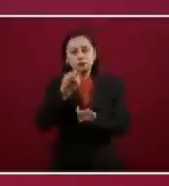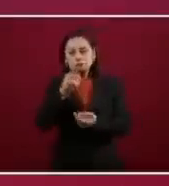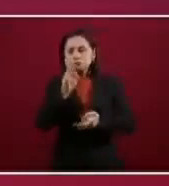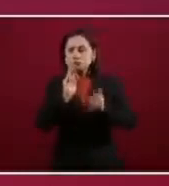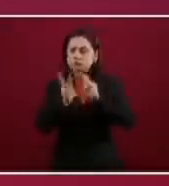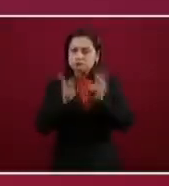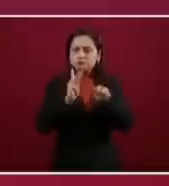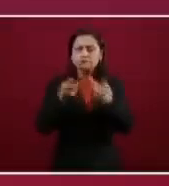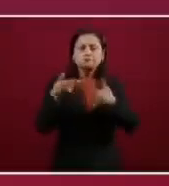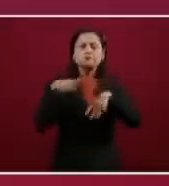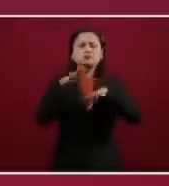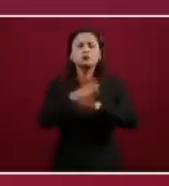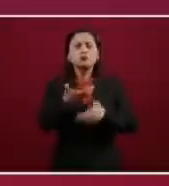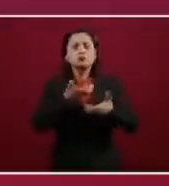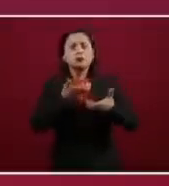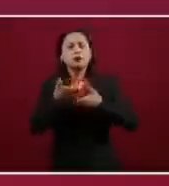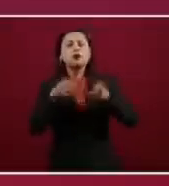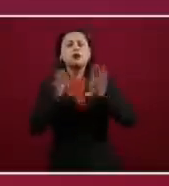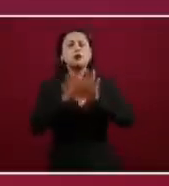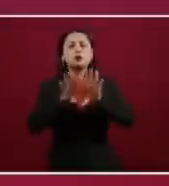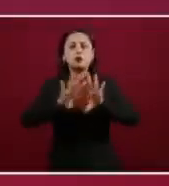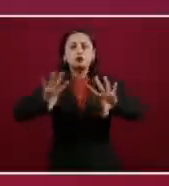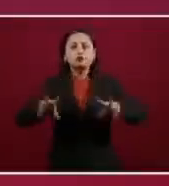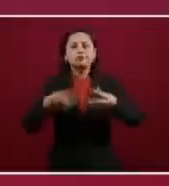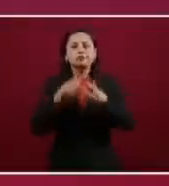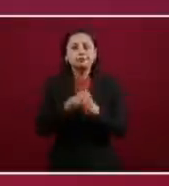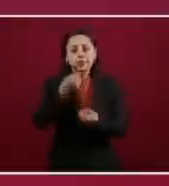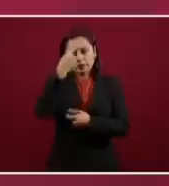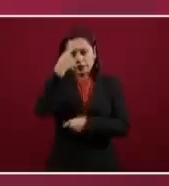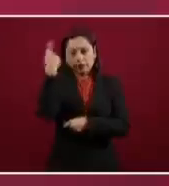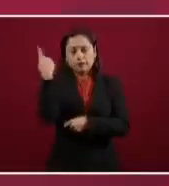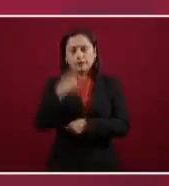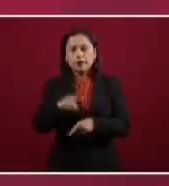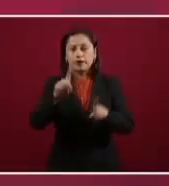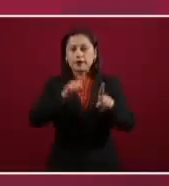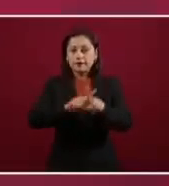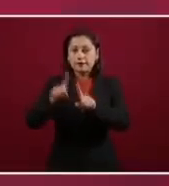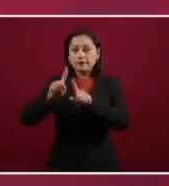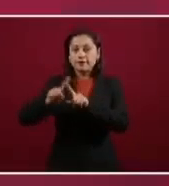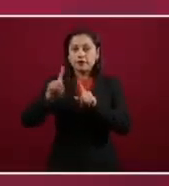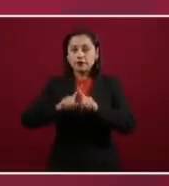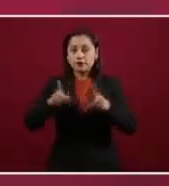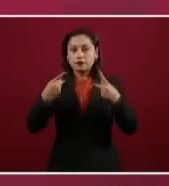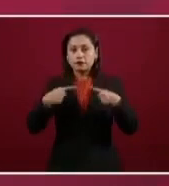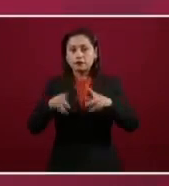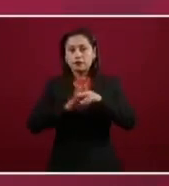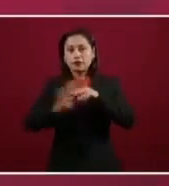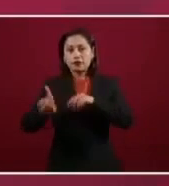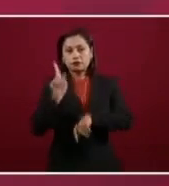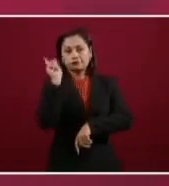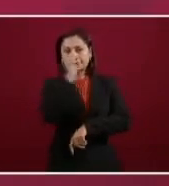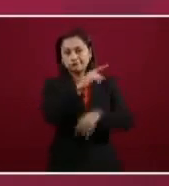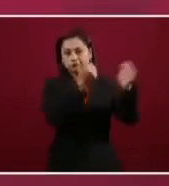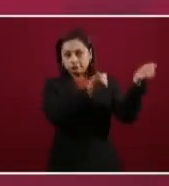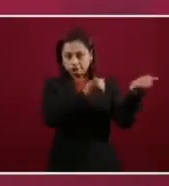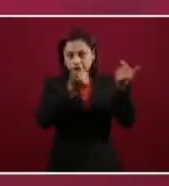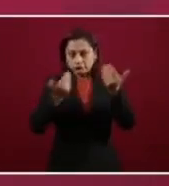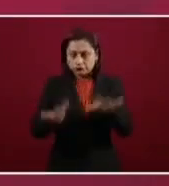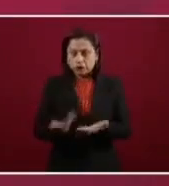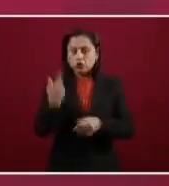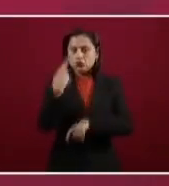los instrumentos que tengamos para dar la bienvenida a esos recursos y si los migrantes y sus familias